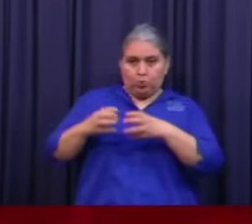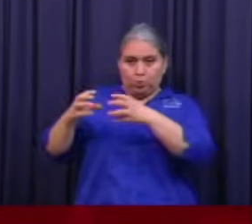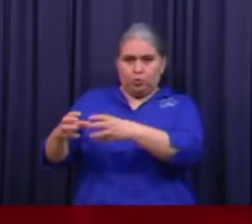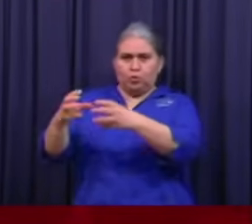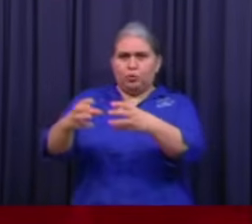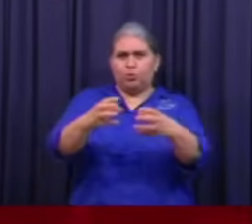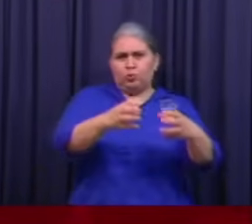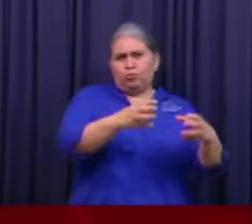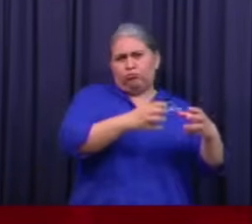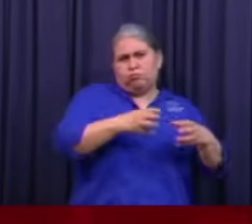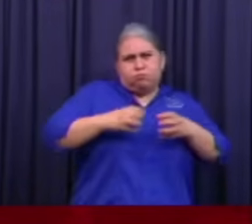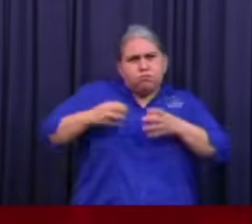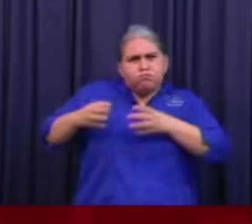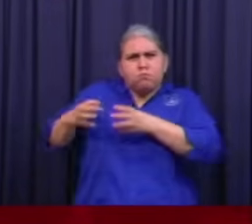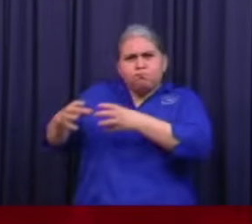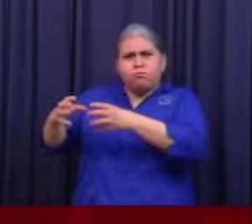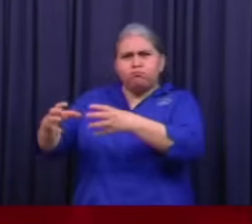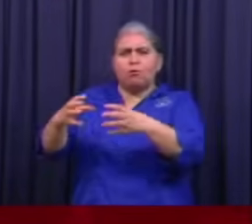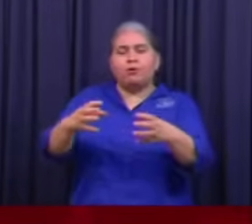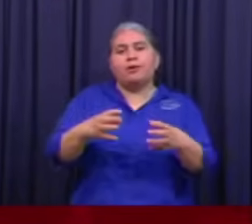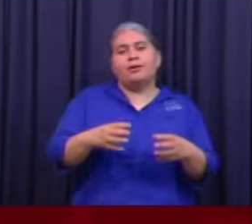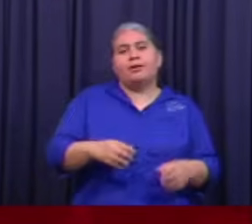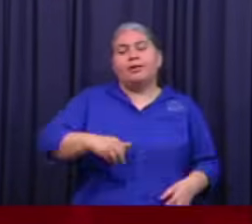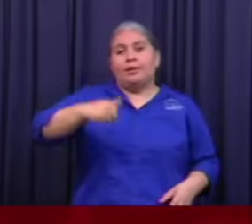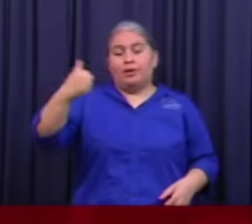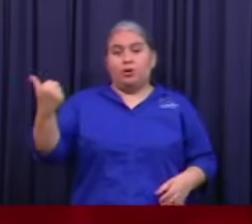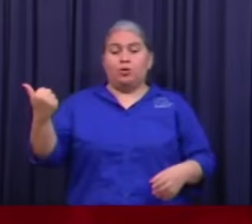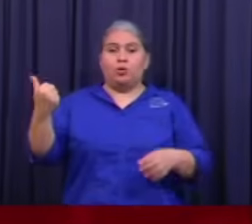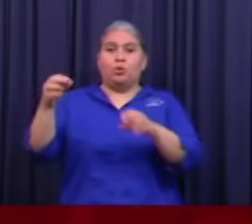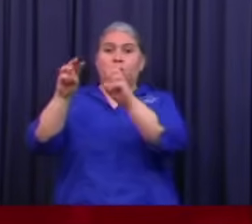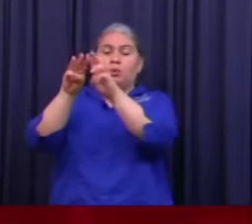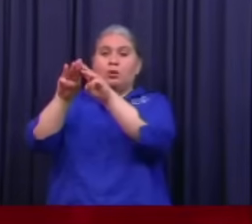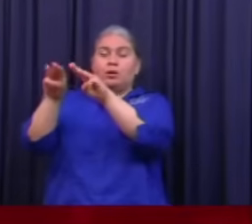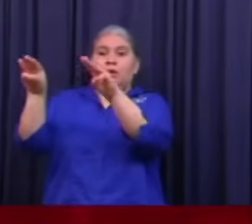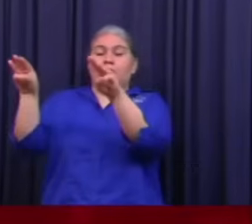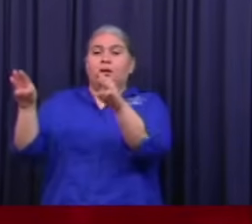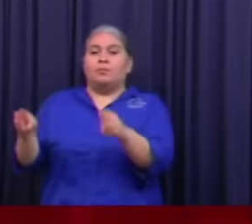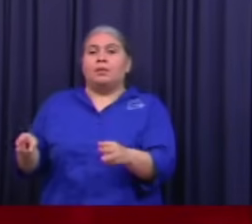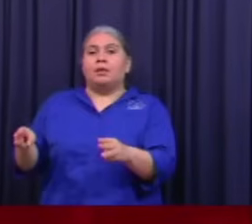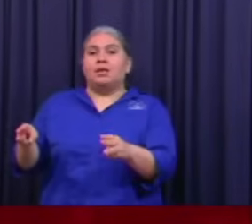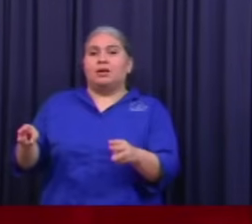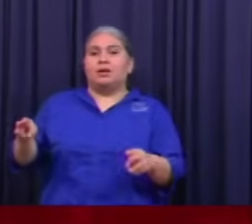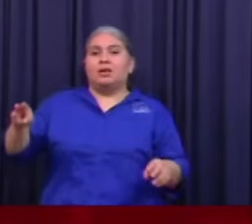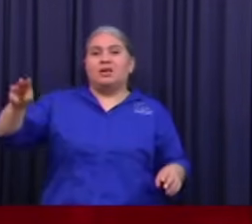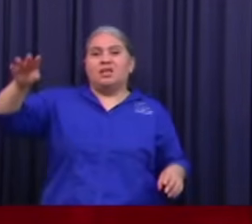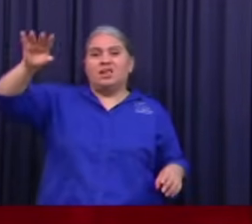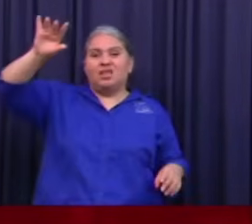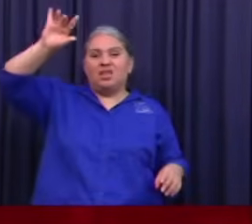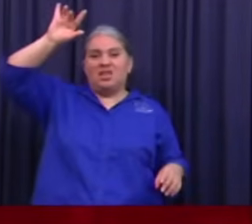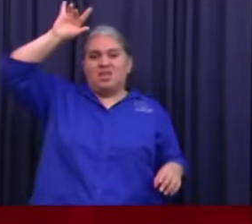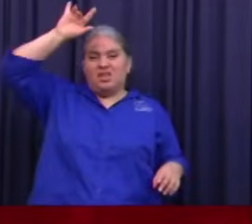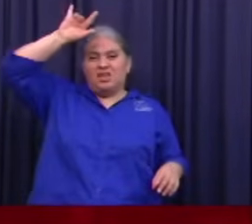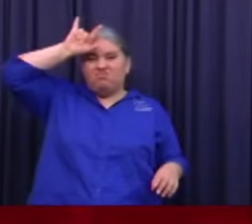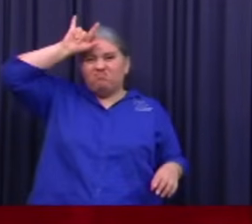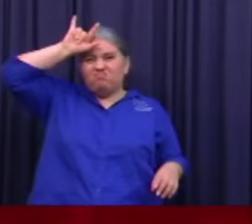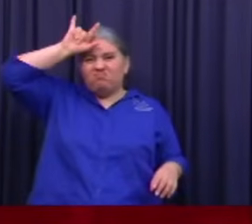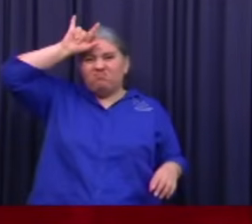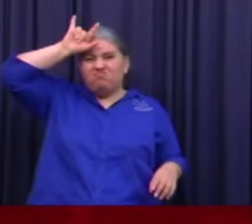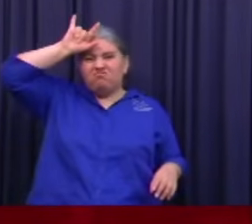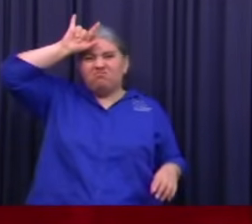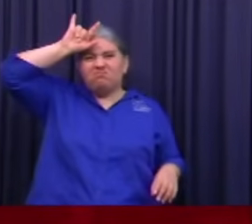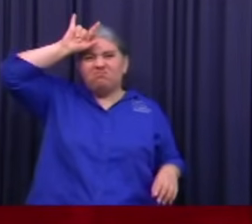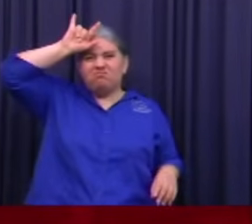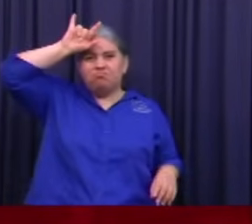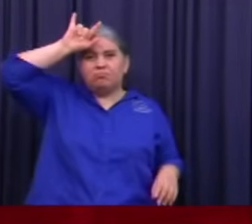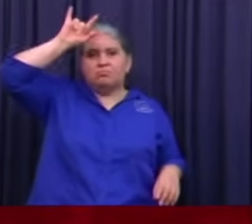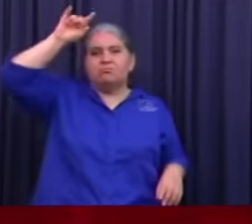buenas y mesa del de los demonios que el señor reprende al tipificada en Rey en Reyes